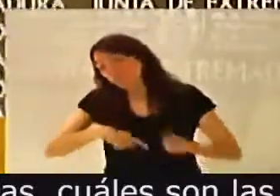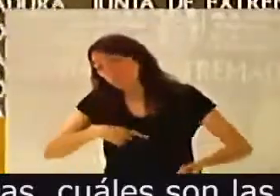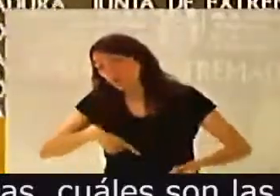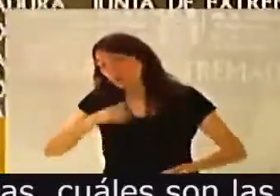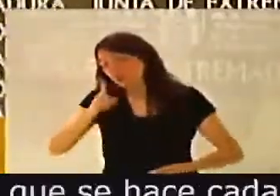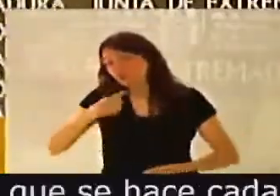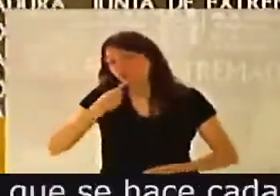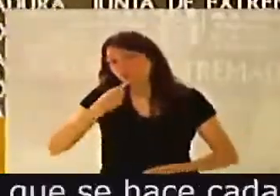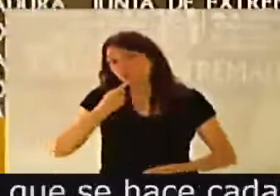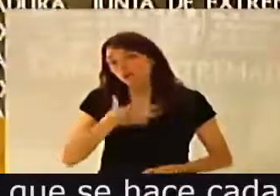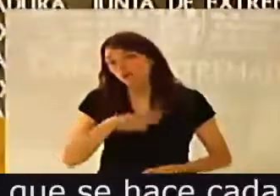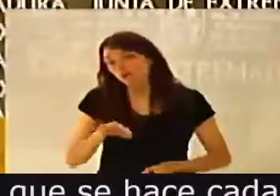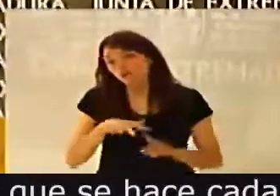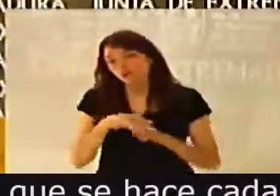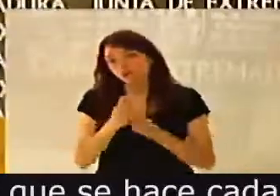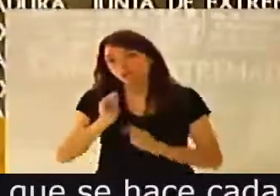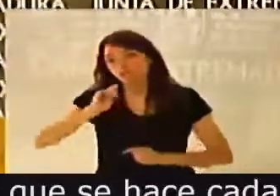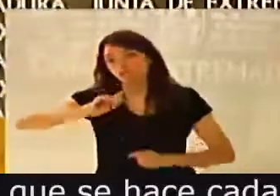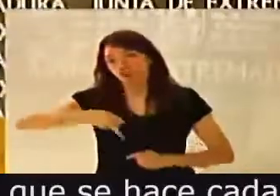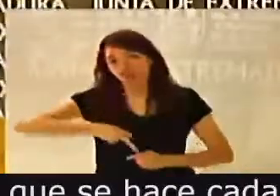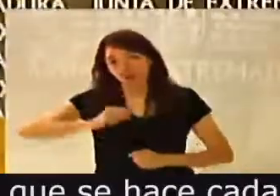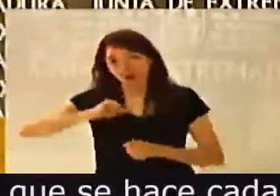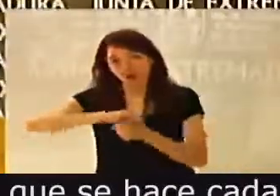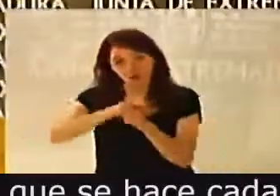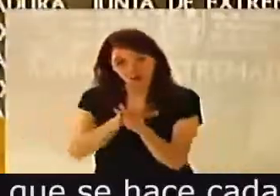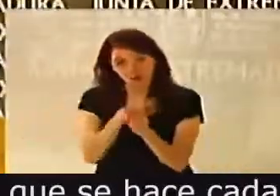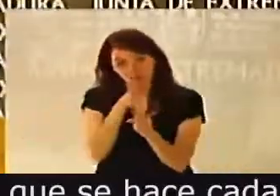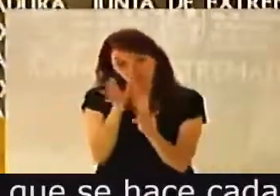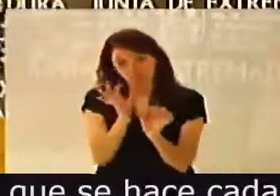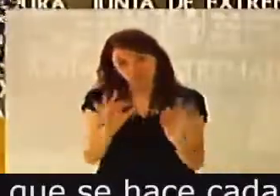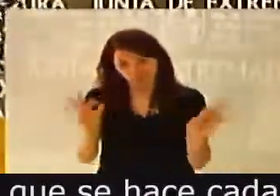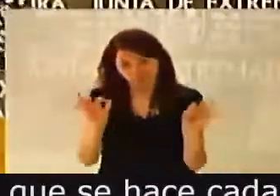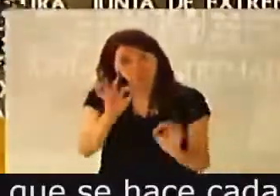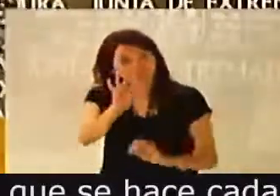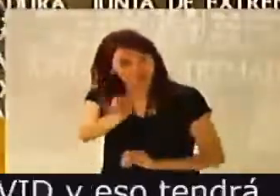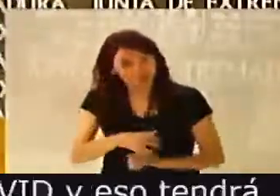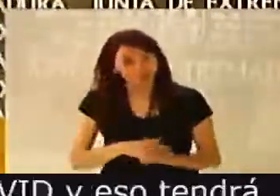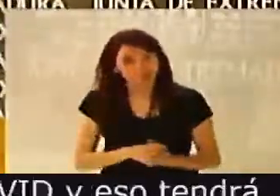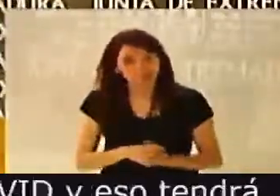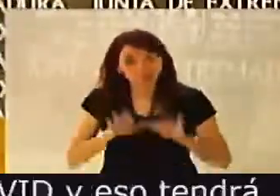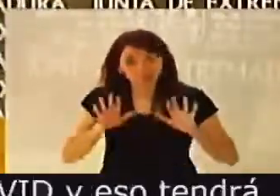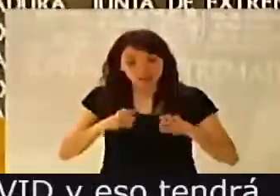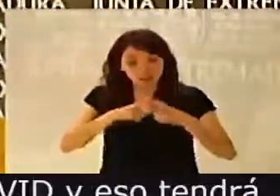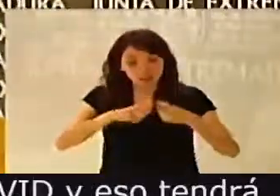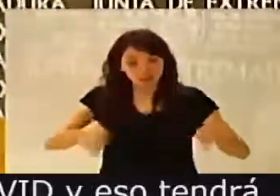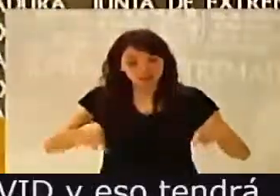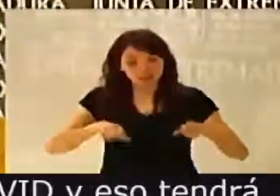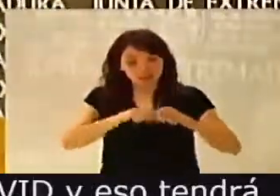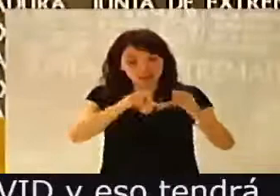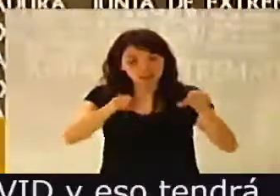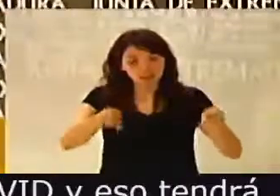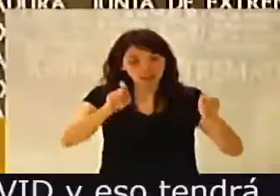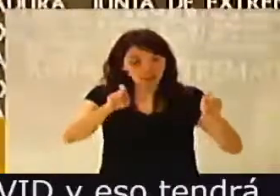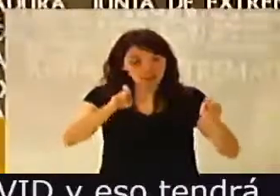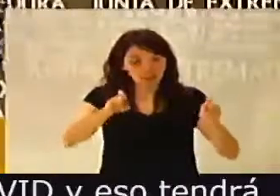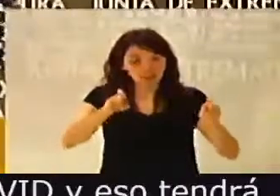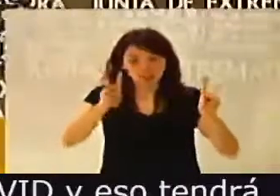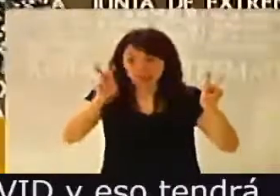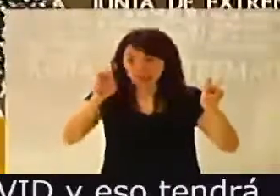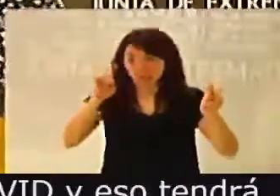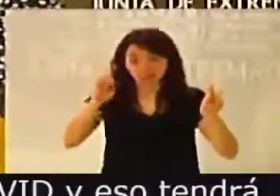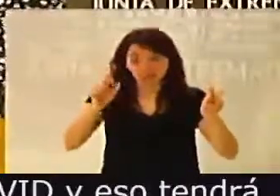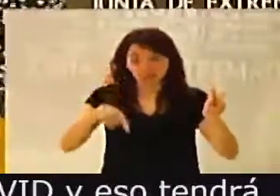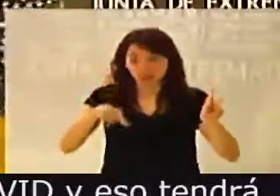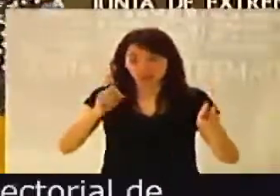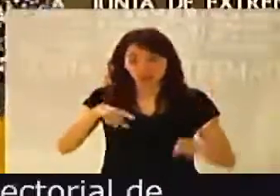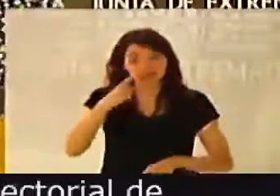del COVID y eso tendrá otro recorrido. Pero esto que va a ir a la Mesa Sectorial de Educación es un procedimiento